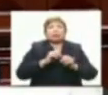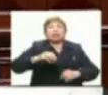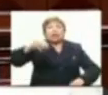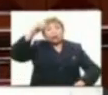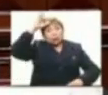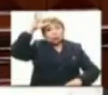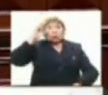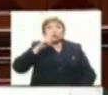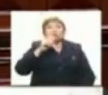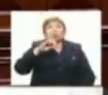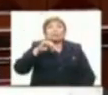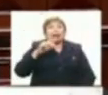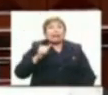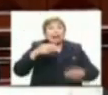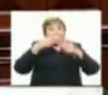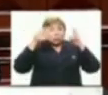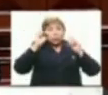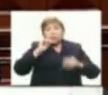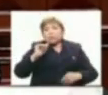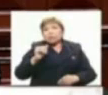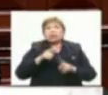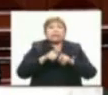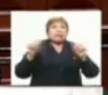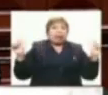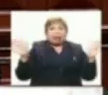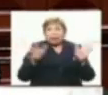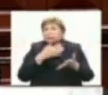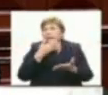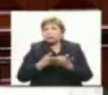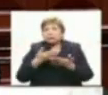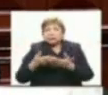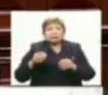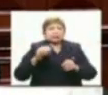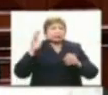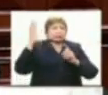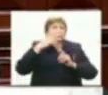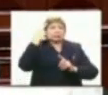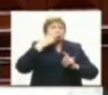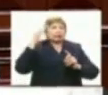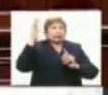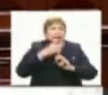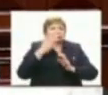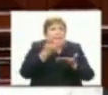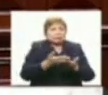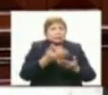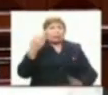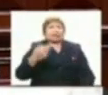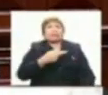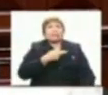Túpac Amaru y Micaela Bastidas terminó de consolidar el régimen racial impuesto por el